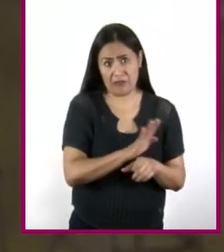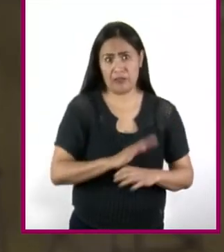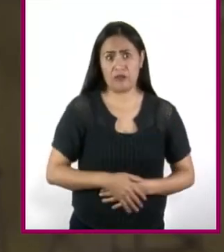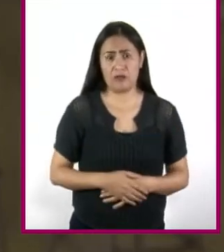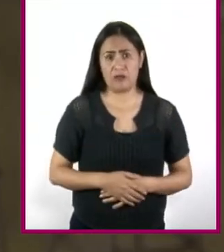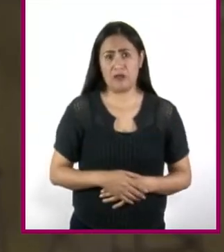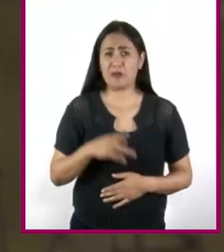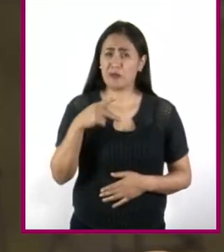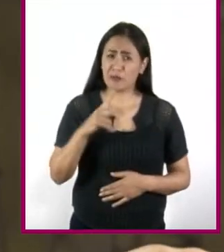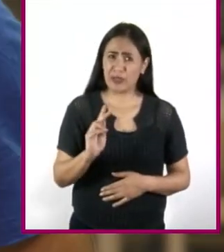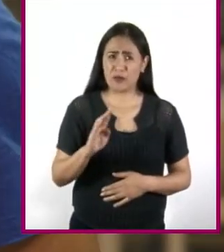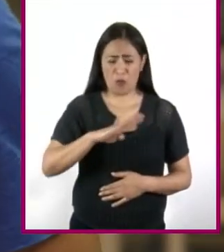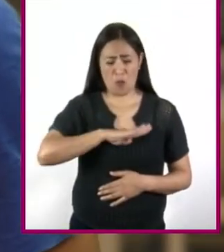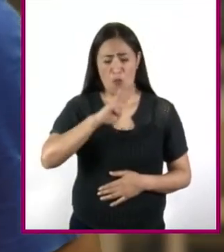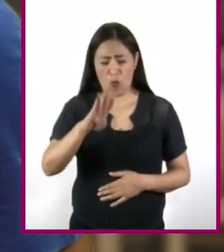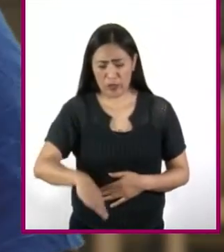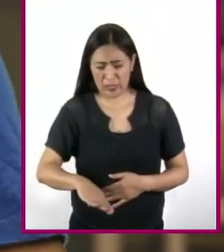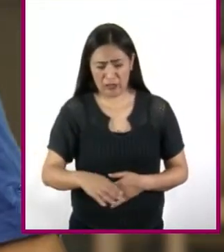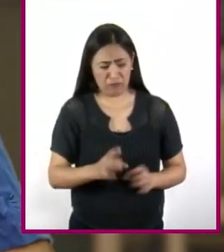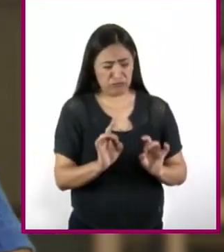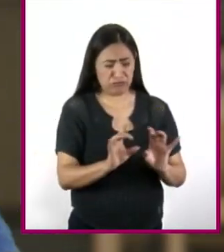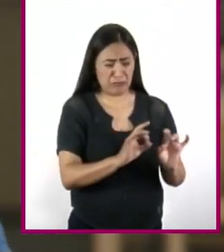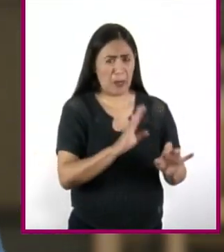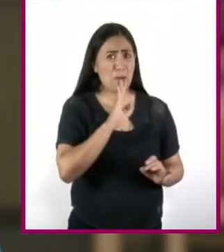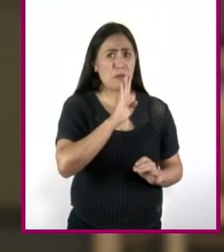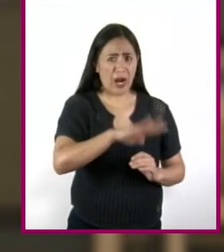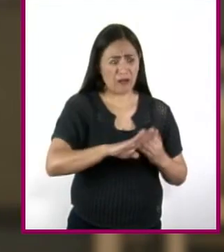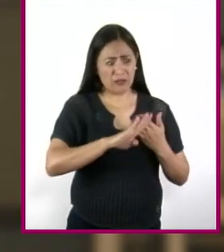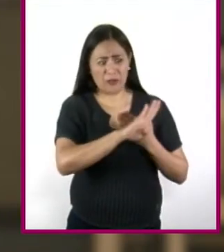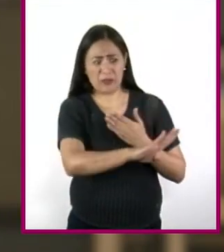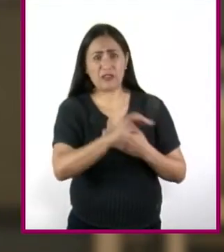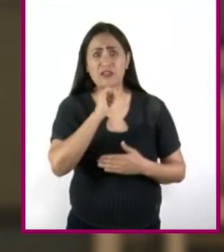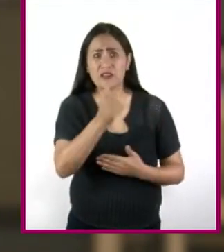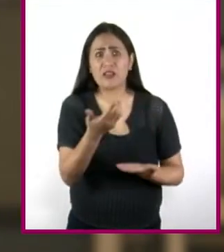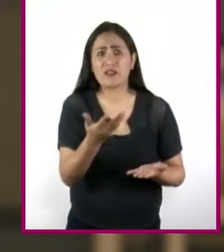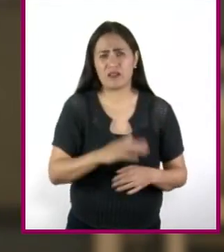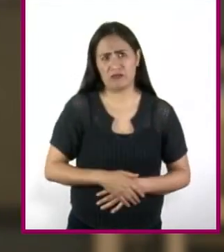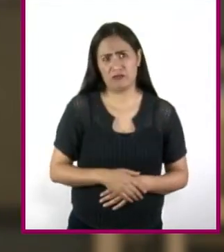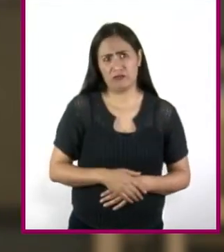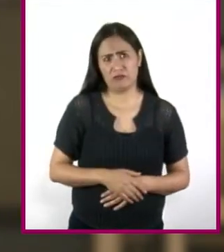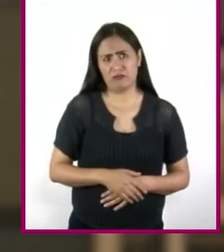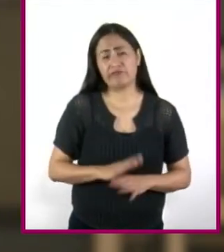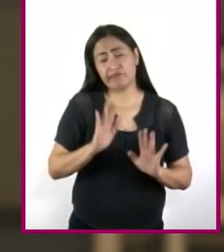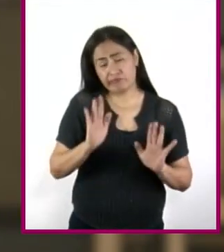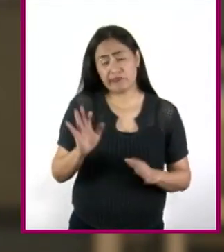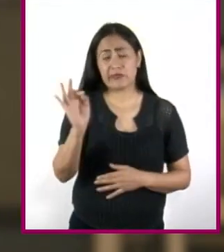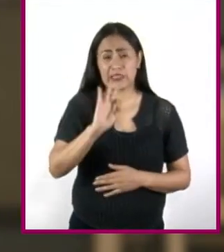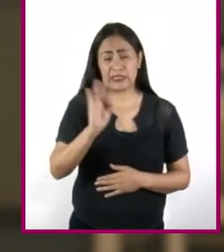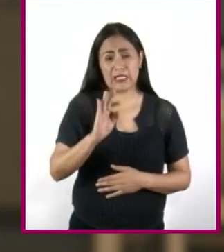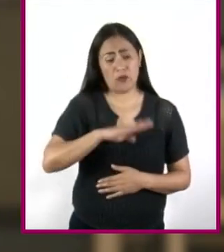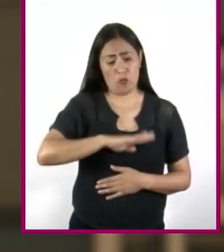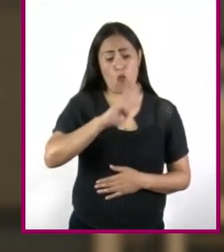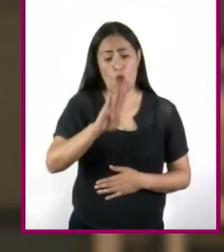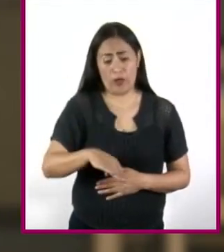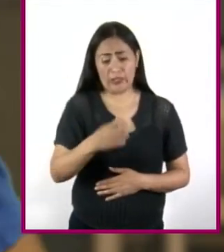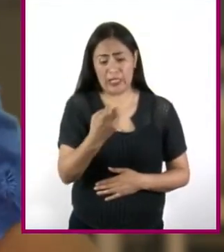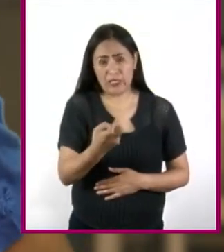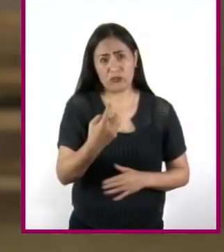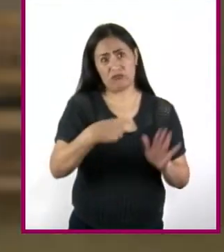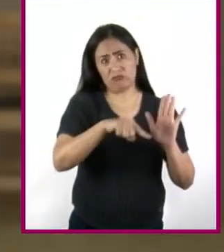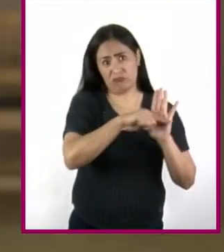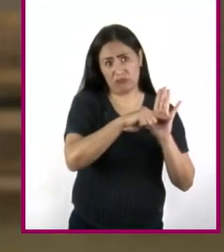no evita algo malo? Bueno, en esos casos, la muerte puede ser un mal, como dice Nagel,